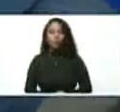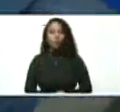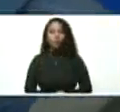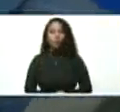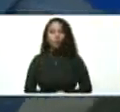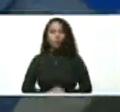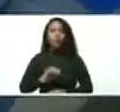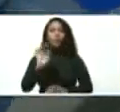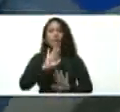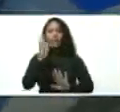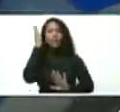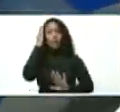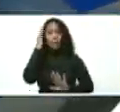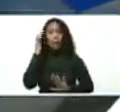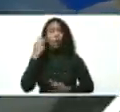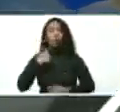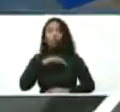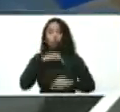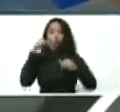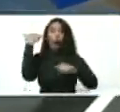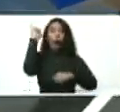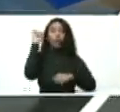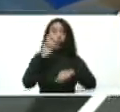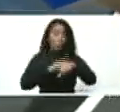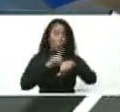y saben que estamos en un momento auspicioso.